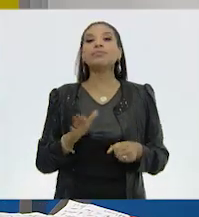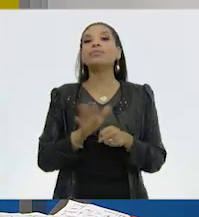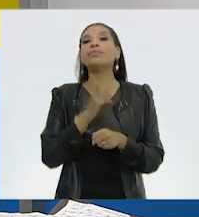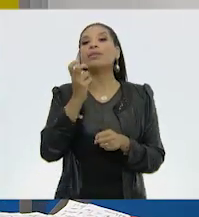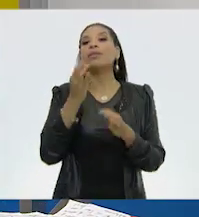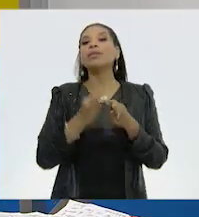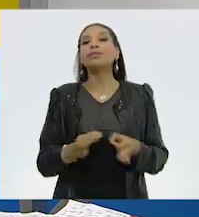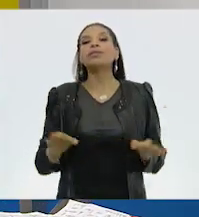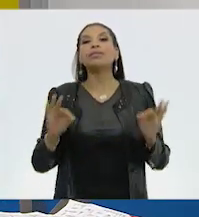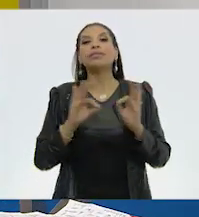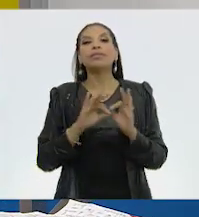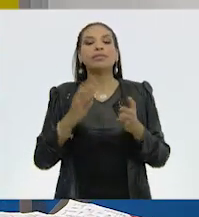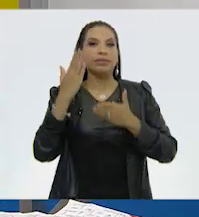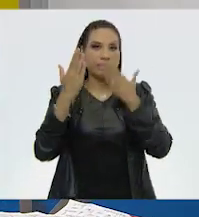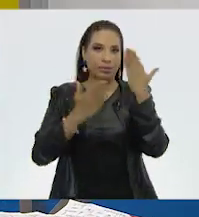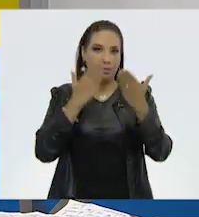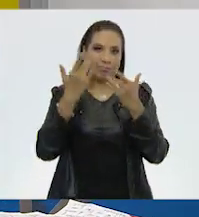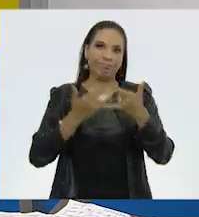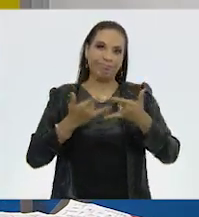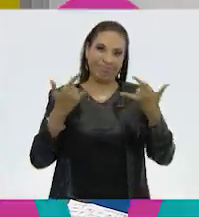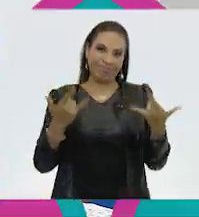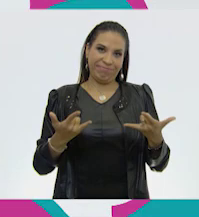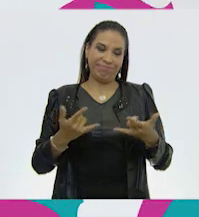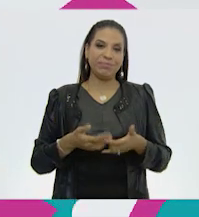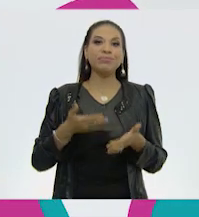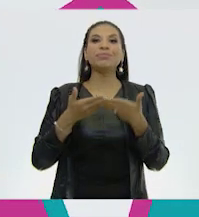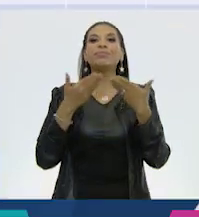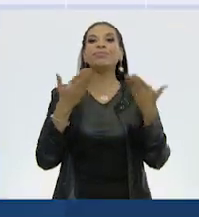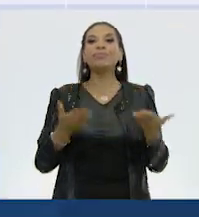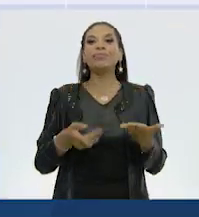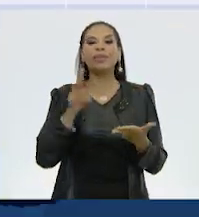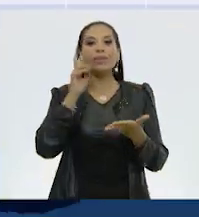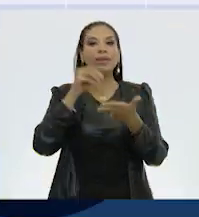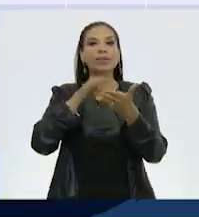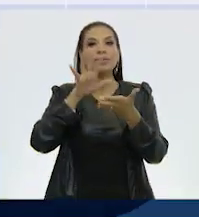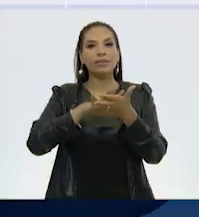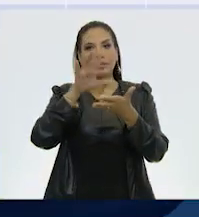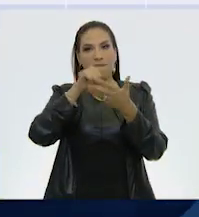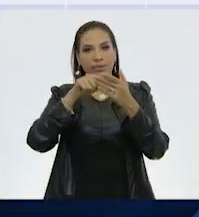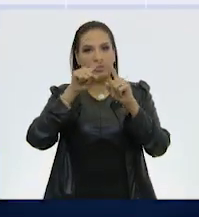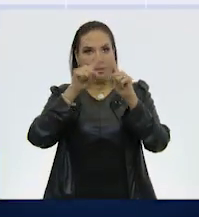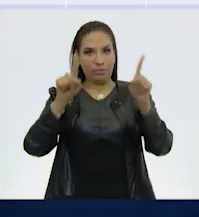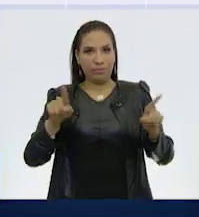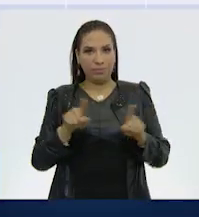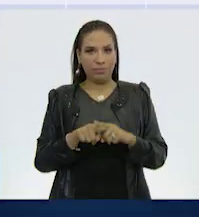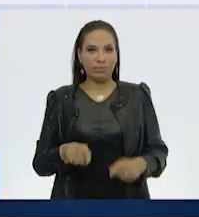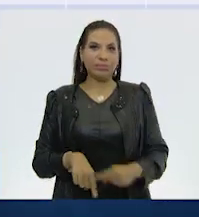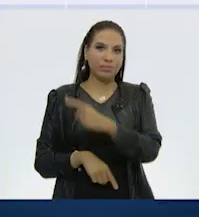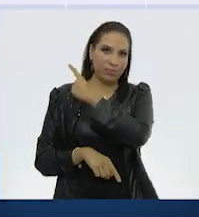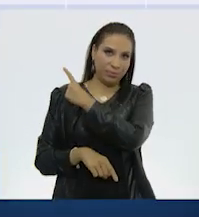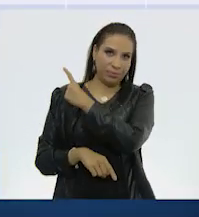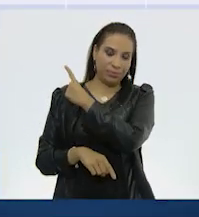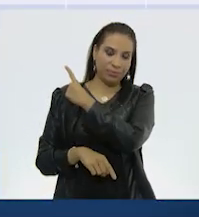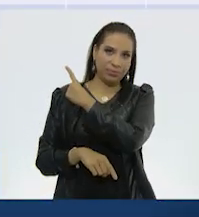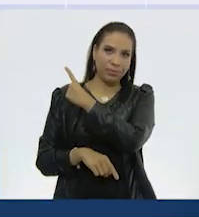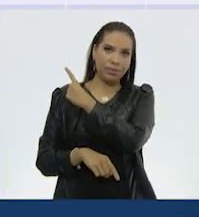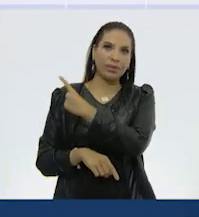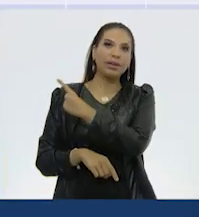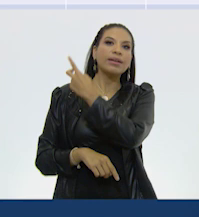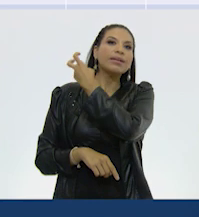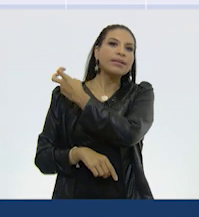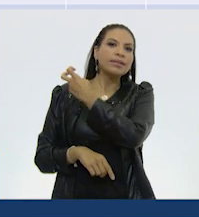es importante estudiar historia. Ahora, registremos esto en nuestro cuadro comparativo, pues